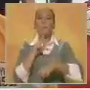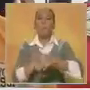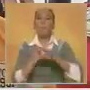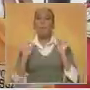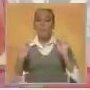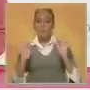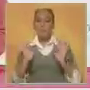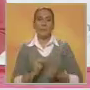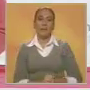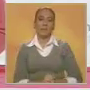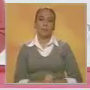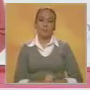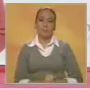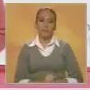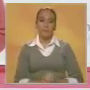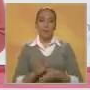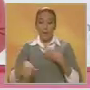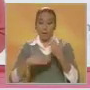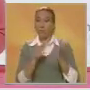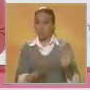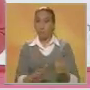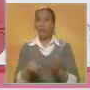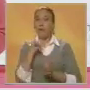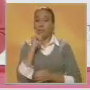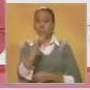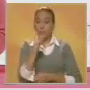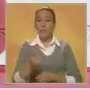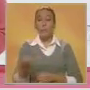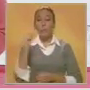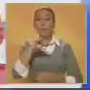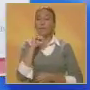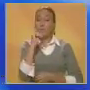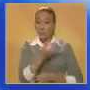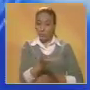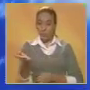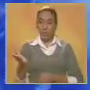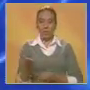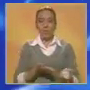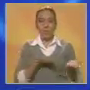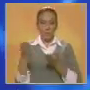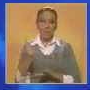odontólogos especializados. Hasta acá nuestro reporte, amigos. Seguiremos buscando noticias para ustedes. Liz Flores, Noticiero Venevisión.